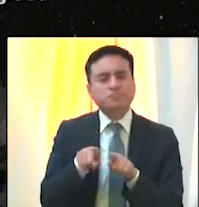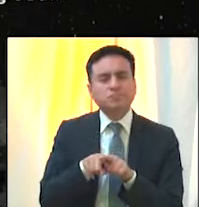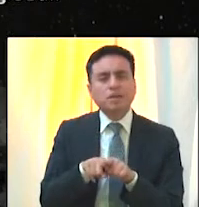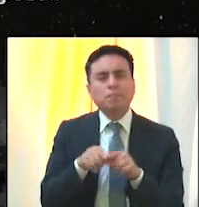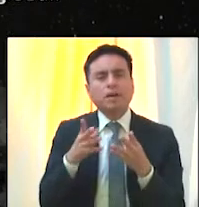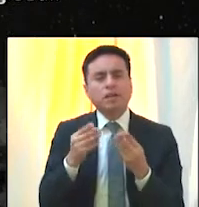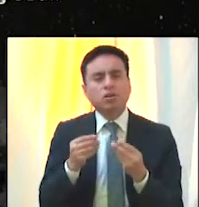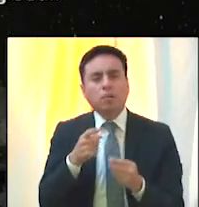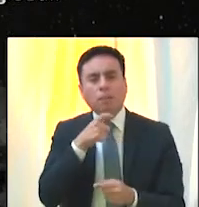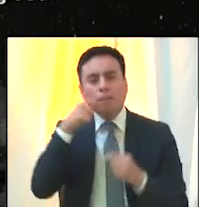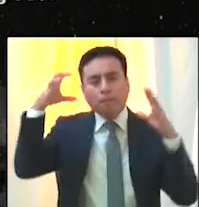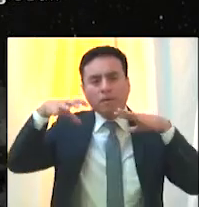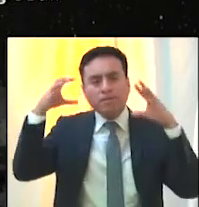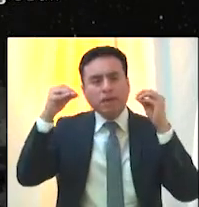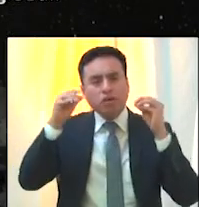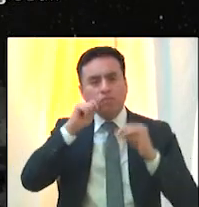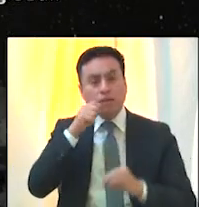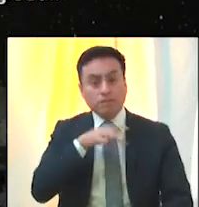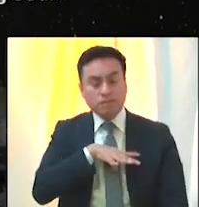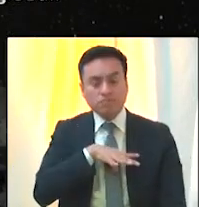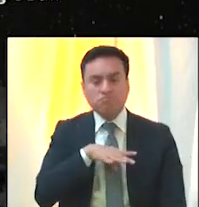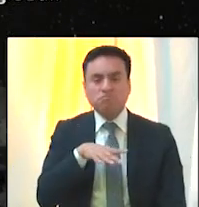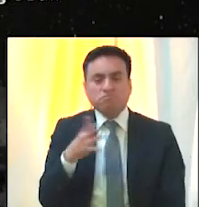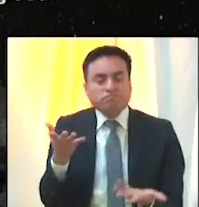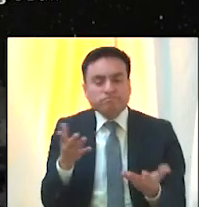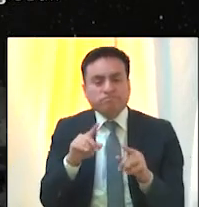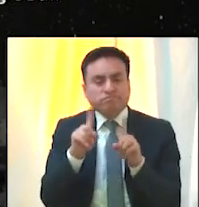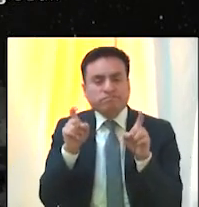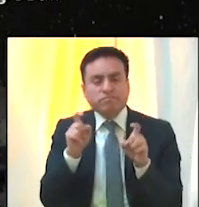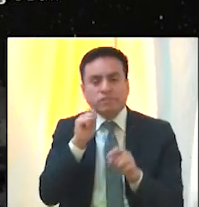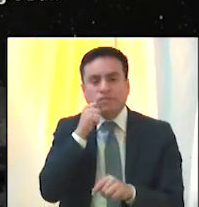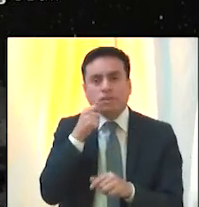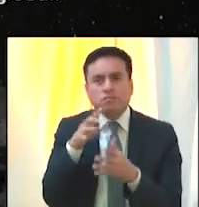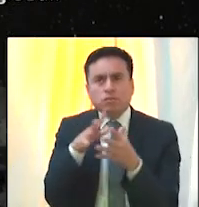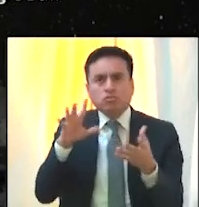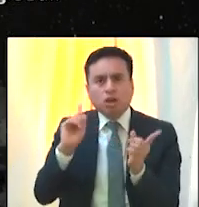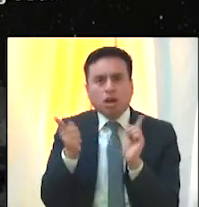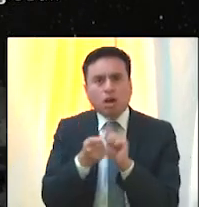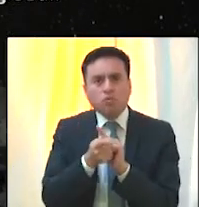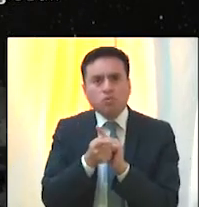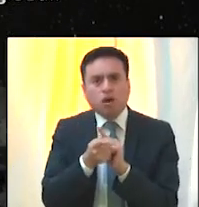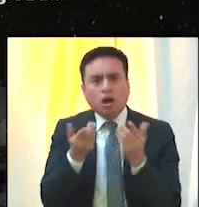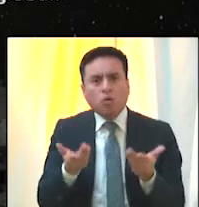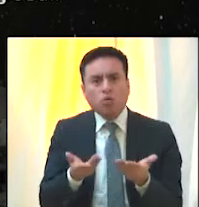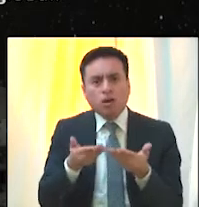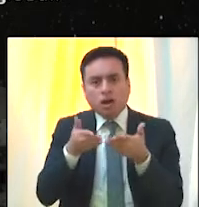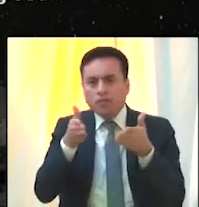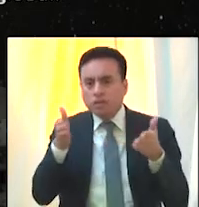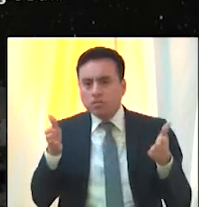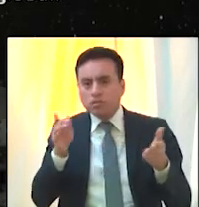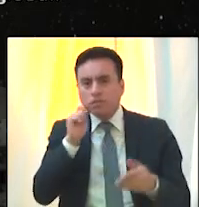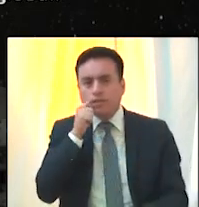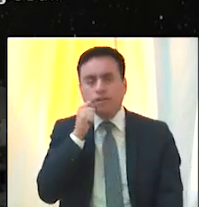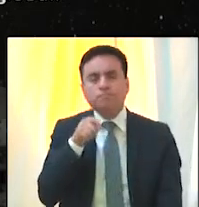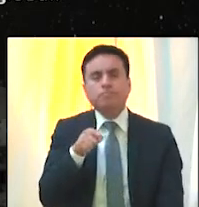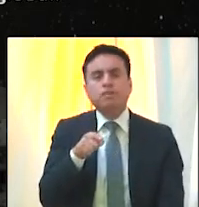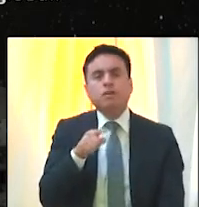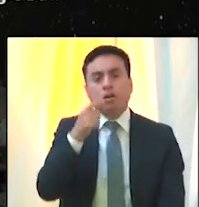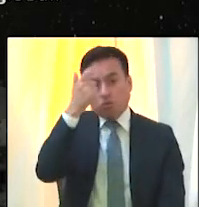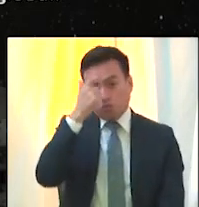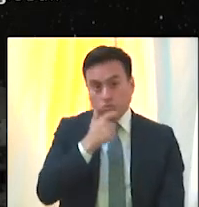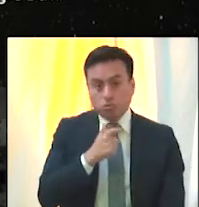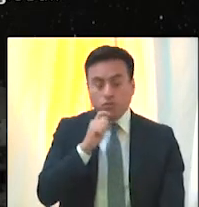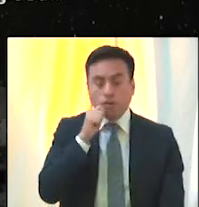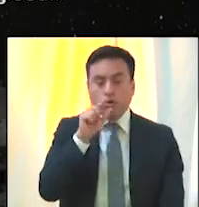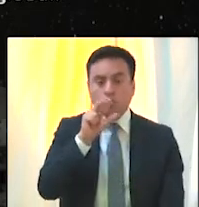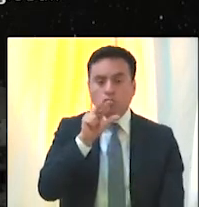cálido y más seco para Chile es más o menos inexorable, la magnitud de esos cambios aún es abierta. Y por lo tanto, claro, uno, por supuesto, bajo